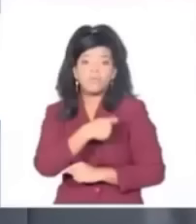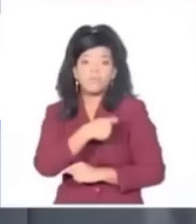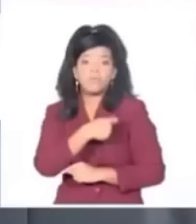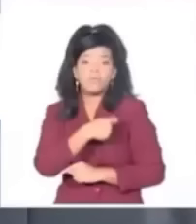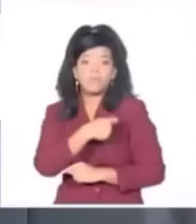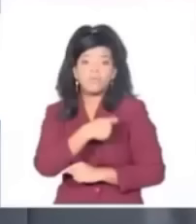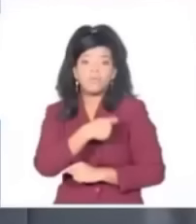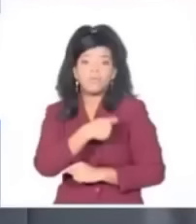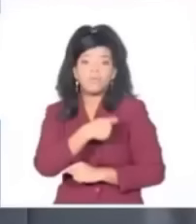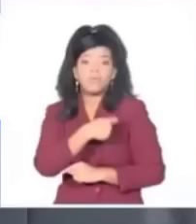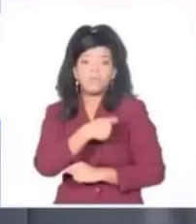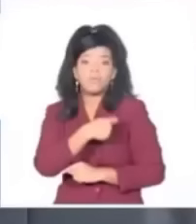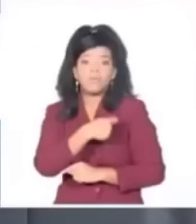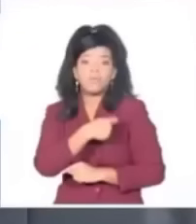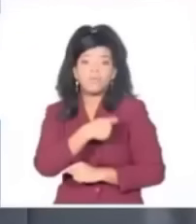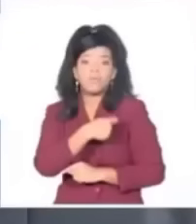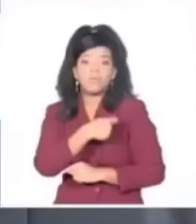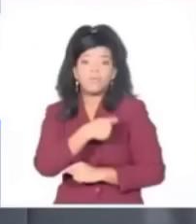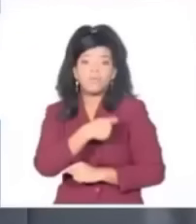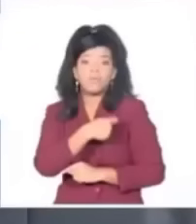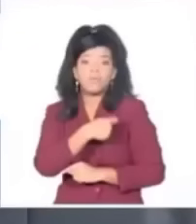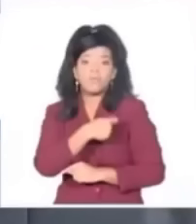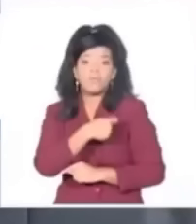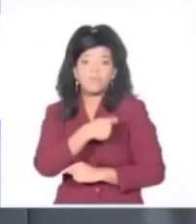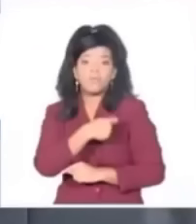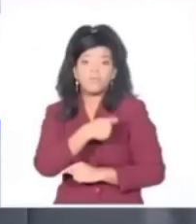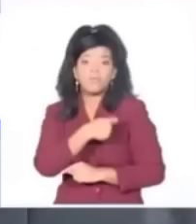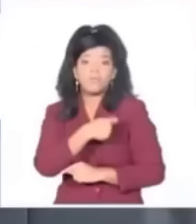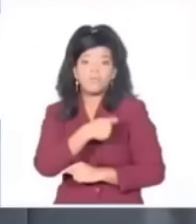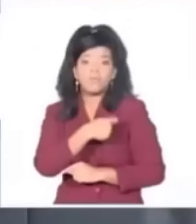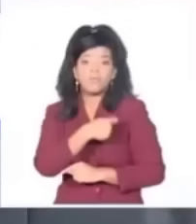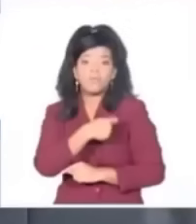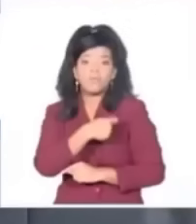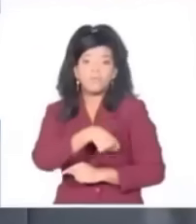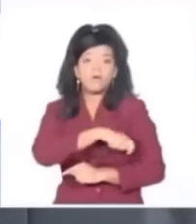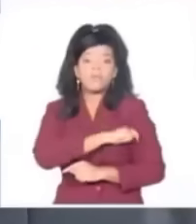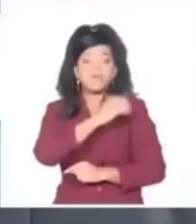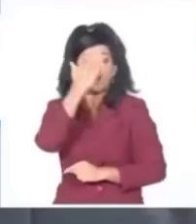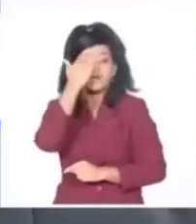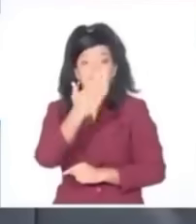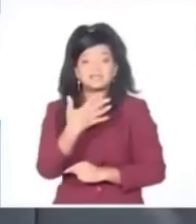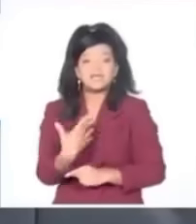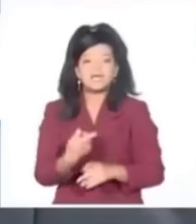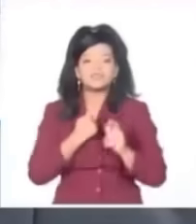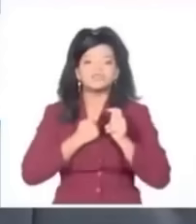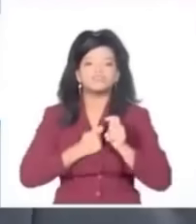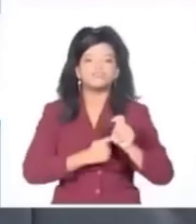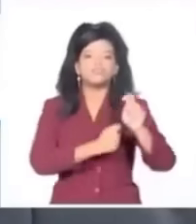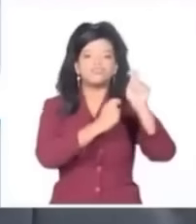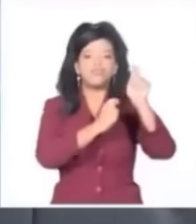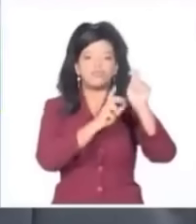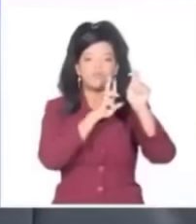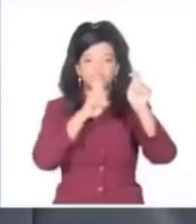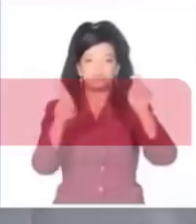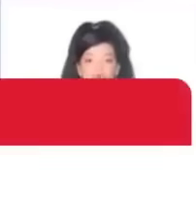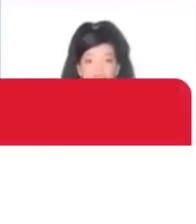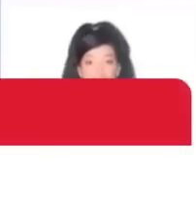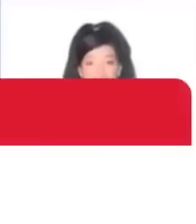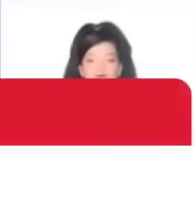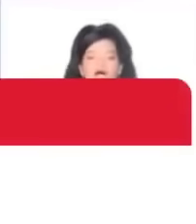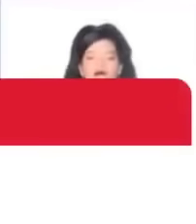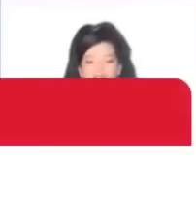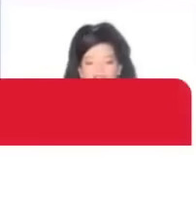detrás de todo esto Pues hay hay mucho mucho que mucho de lo que habla la revolución después